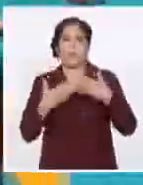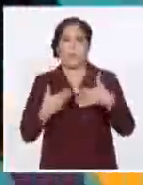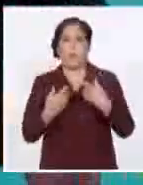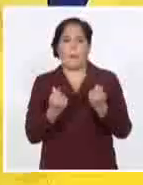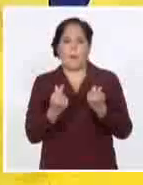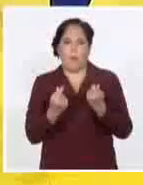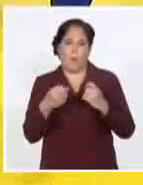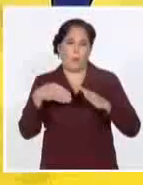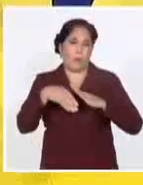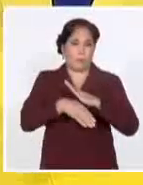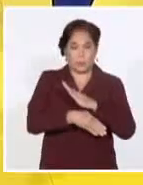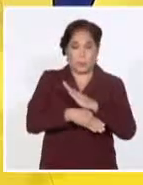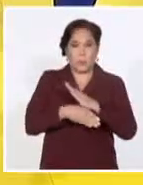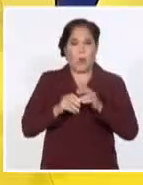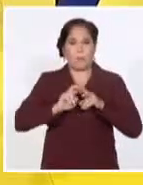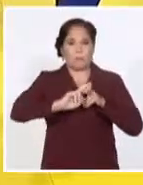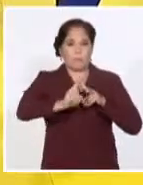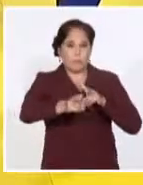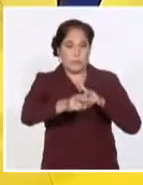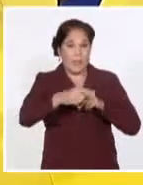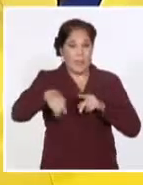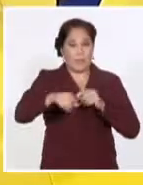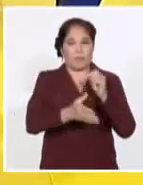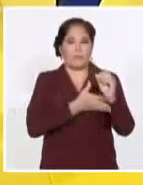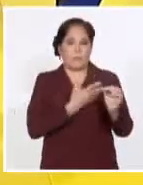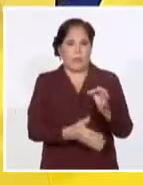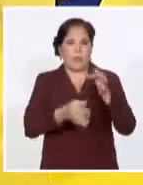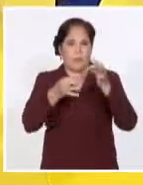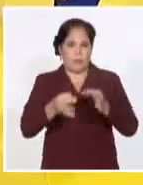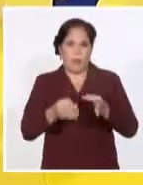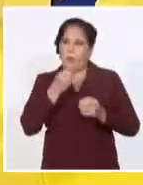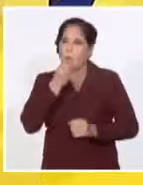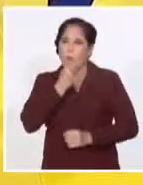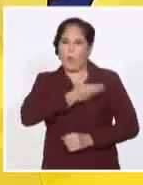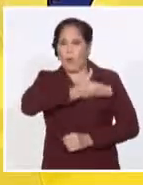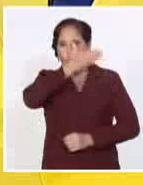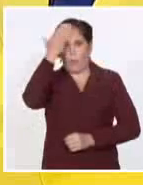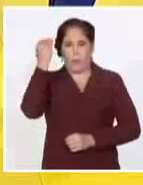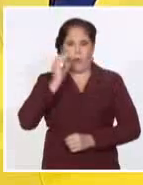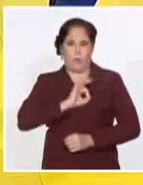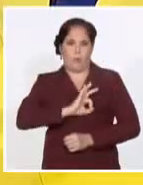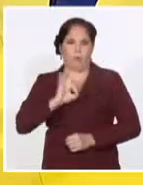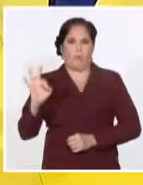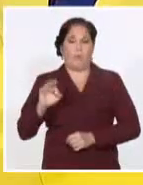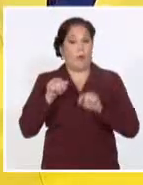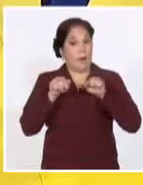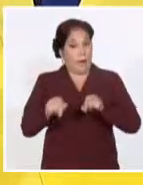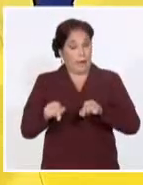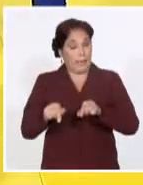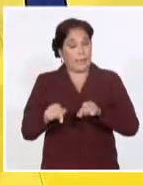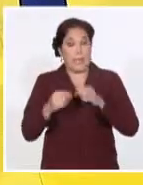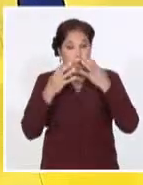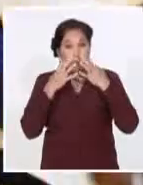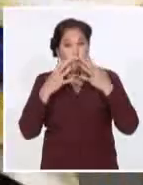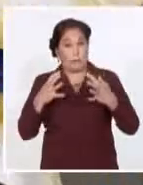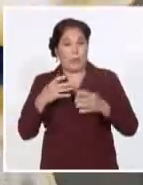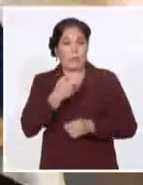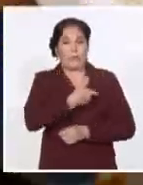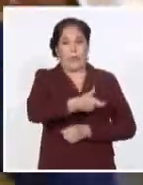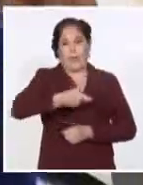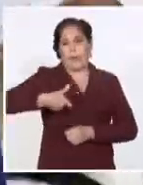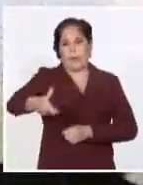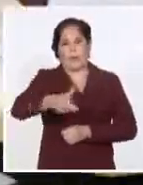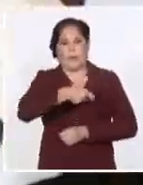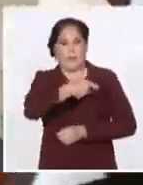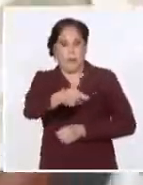país así como la migratoria son realidades que no se pueden obviar en ese escenario resulta alentador ver como el tenis de mesa se codea